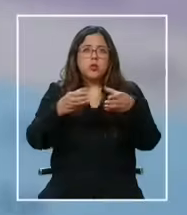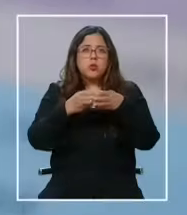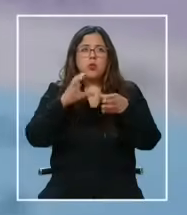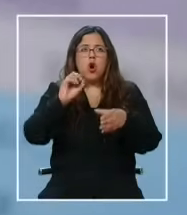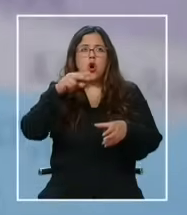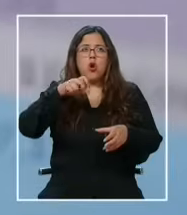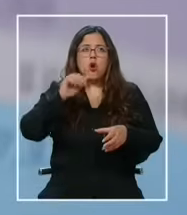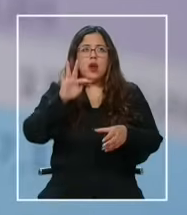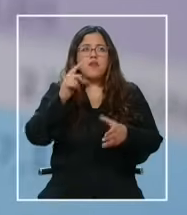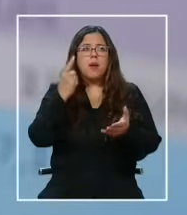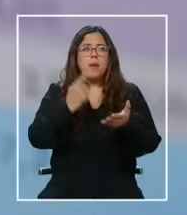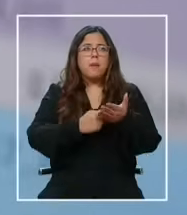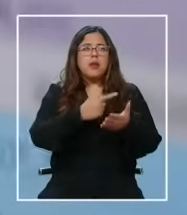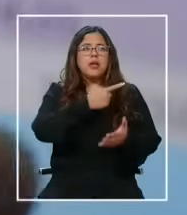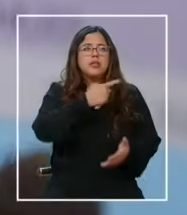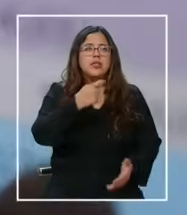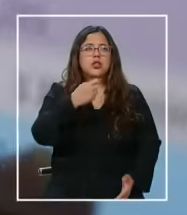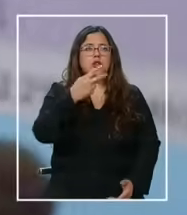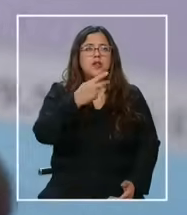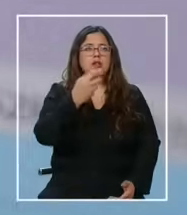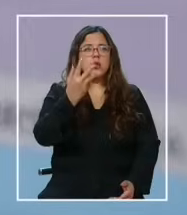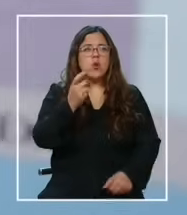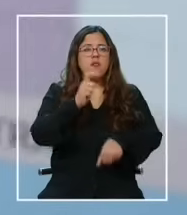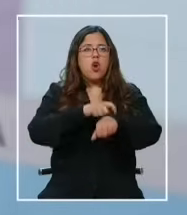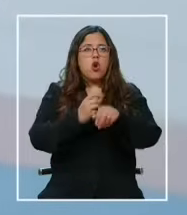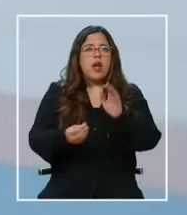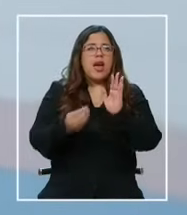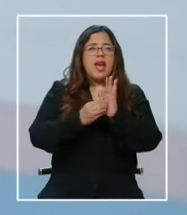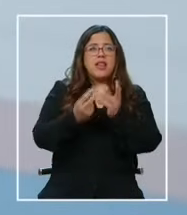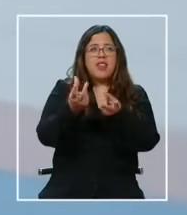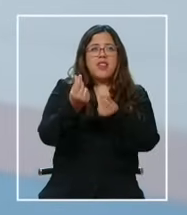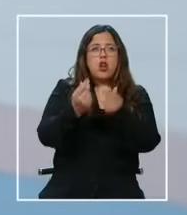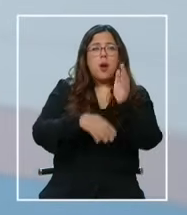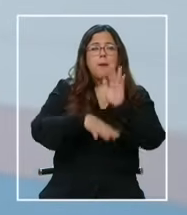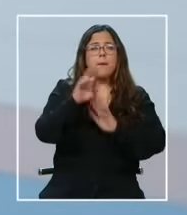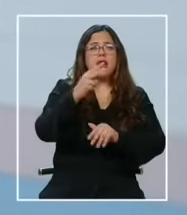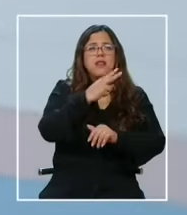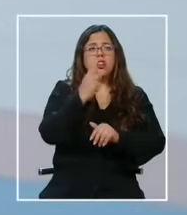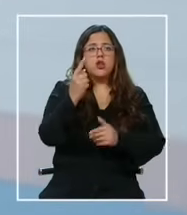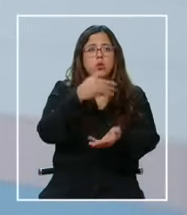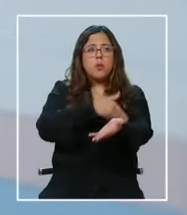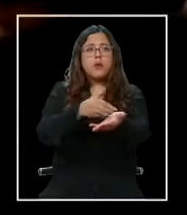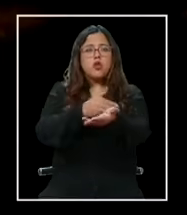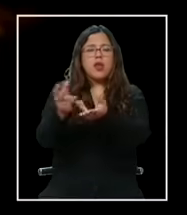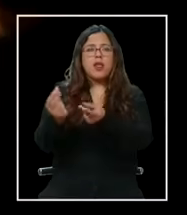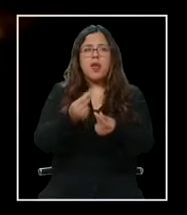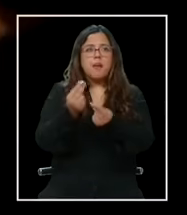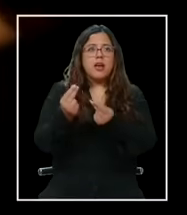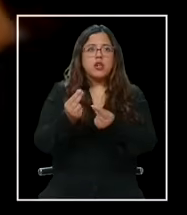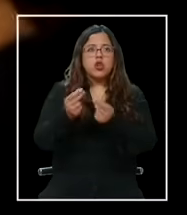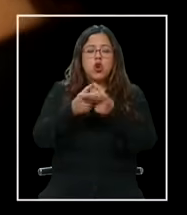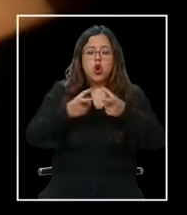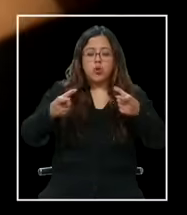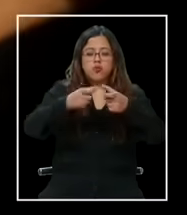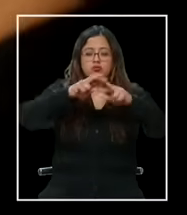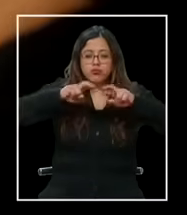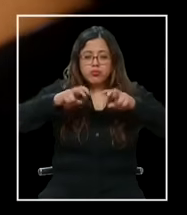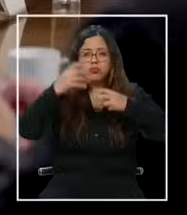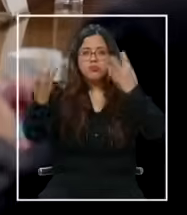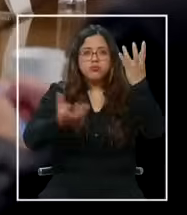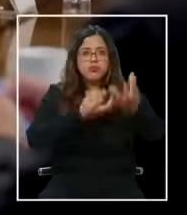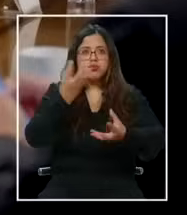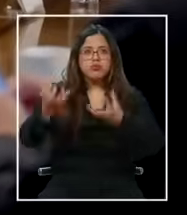realizó 119 horas extras sumando en dinero más de 21 millones de pesos la comisión investigadora del